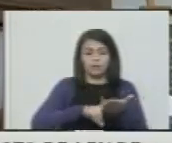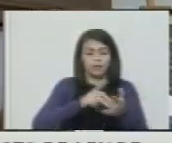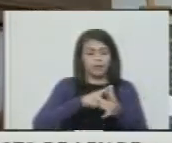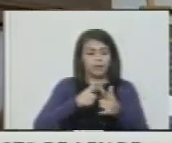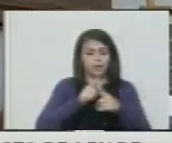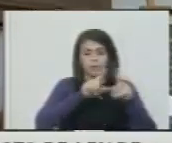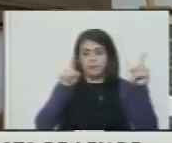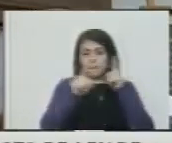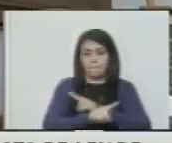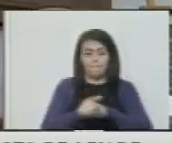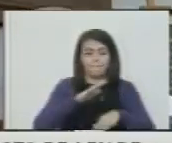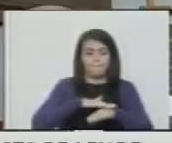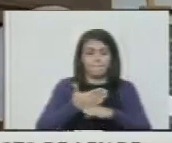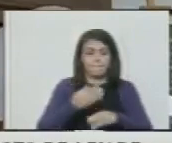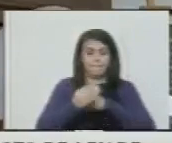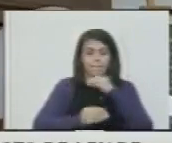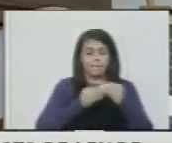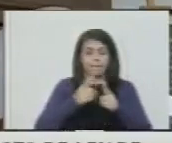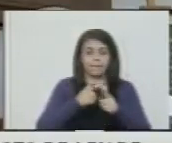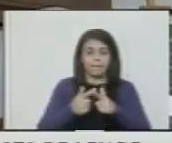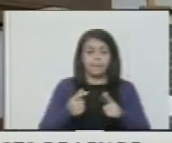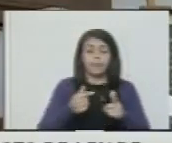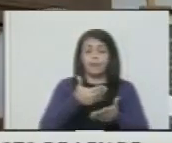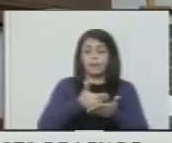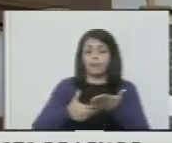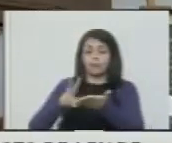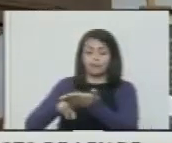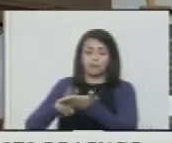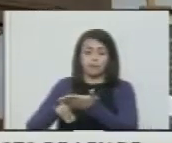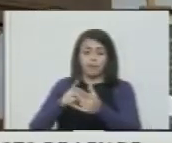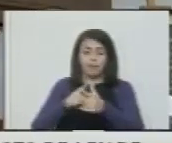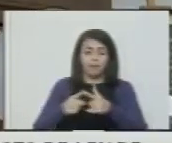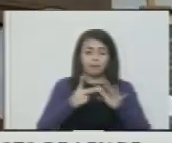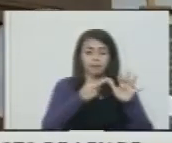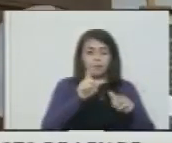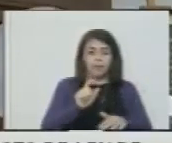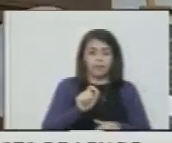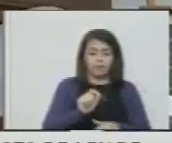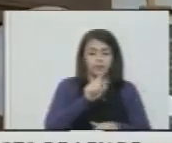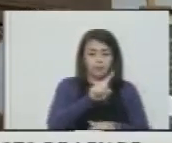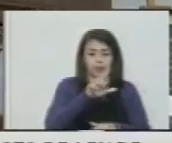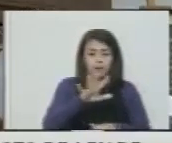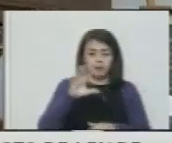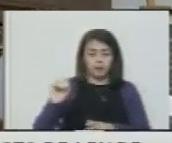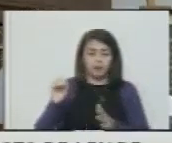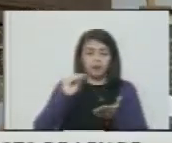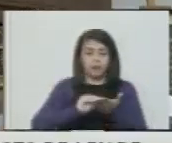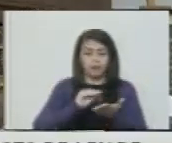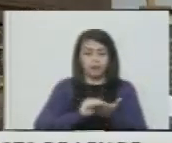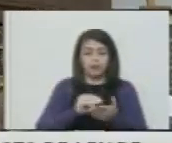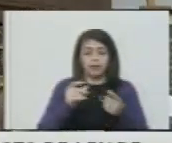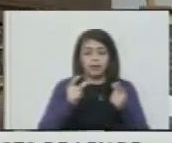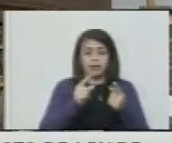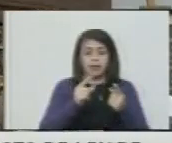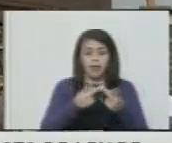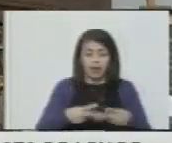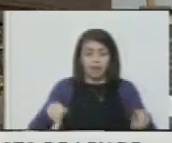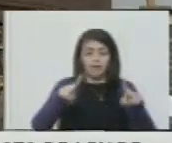de seguros o el cambio de estatus de agente a corredor de seguros, 150 veces el tipo de